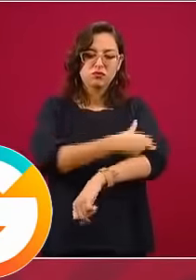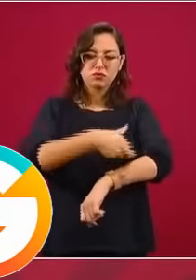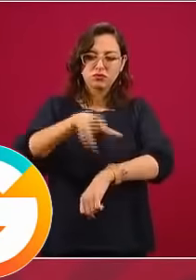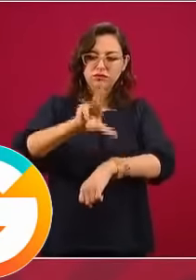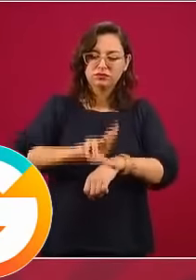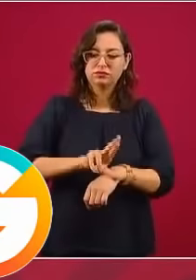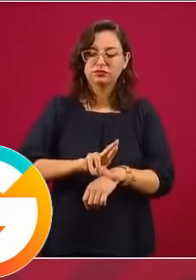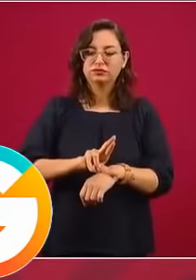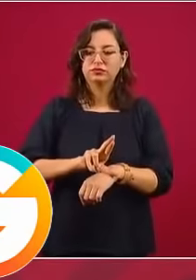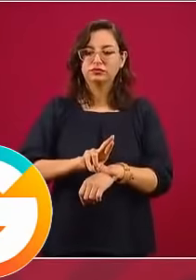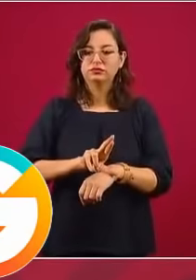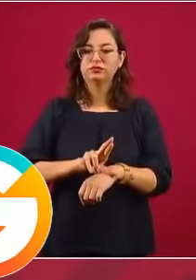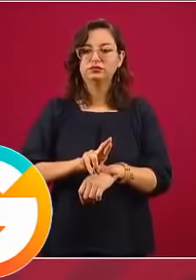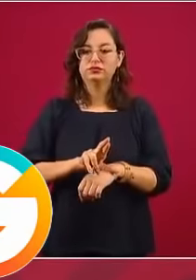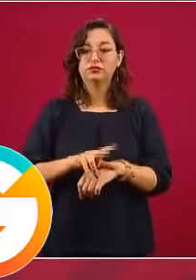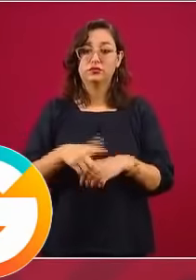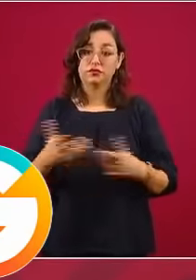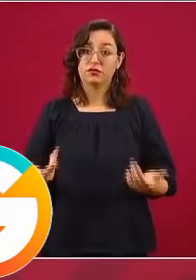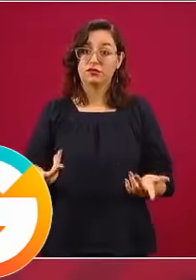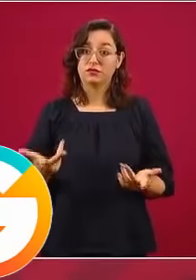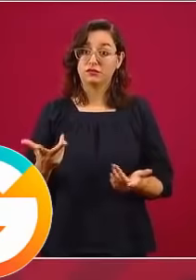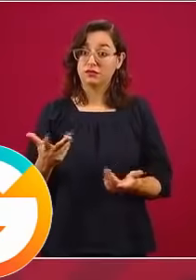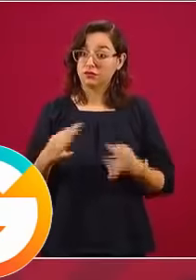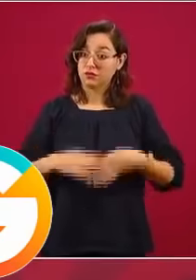por razones de Estado,